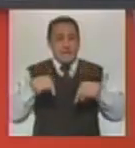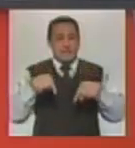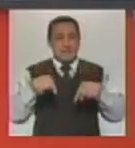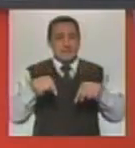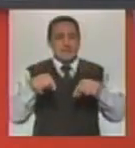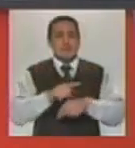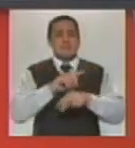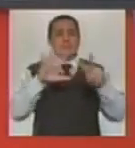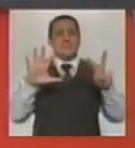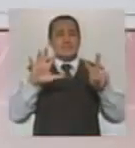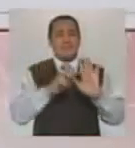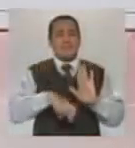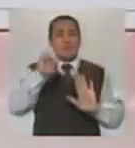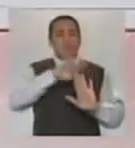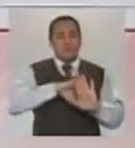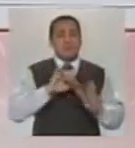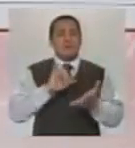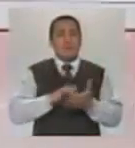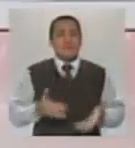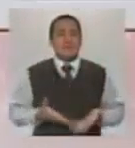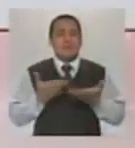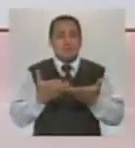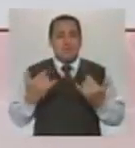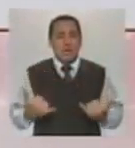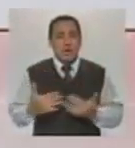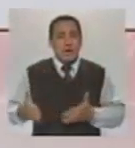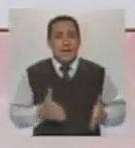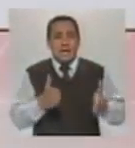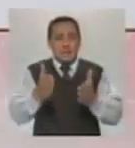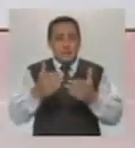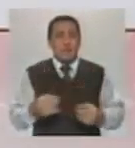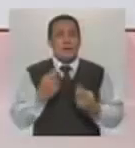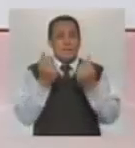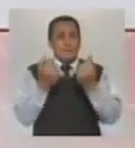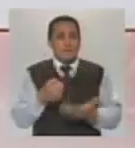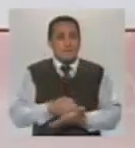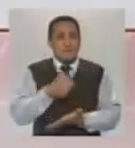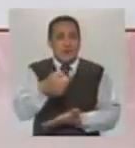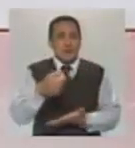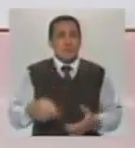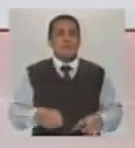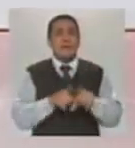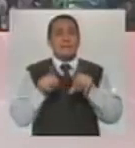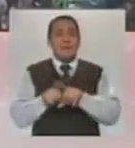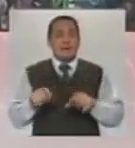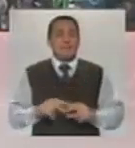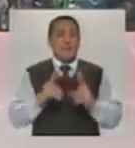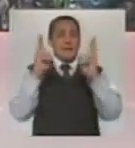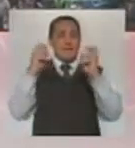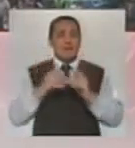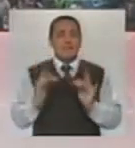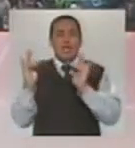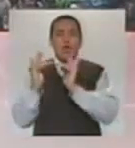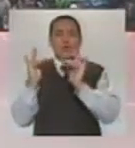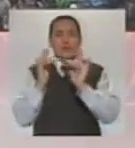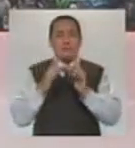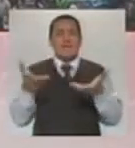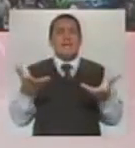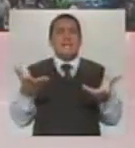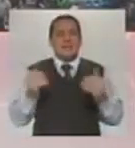en 17 proyectos que estamos dándole nosotros la viabilidad y el financiamiento. El tema de conectividad,